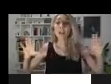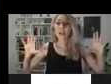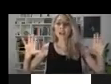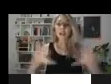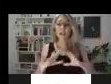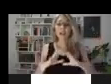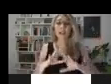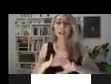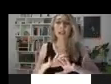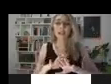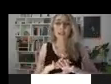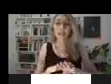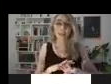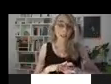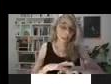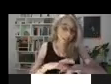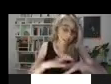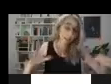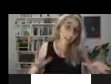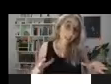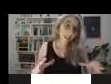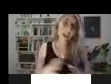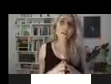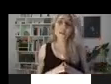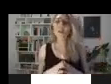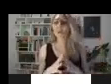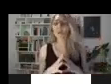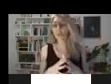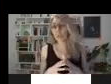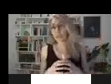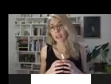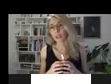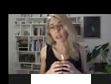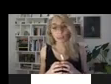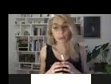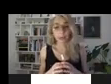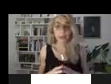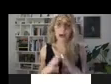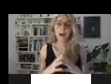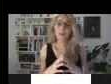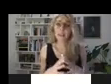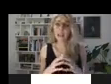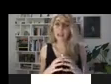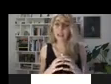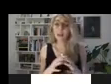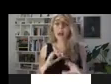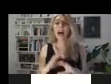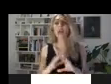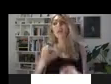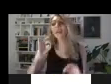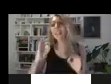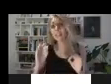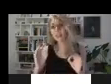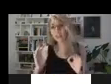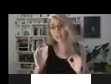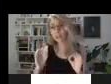Vamos ahora a tratar desde este campo del arte contemporáneo a pensar